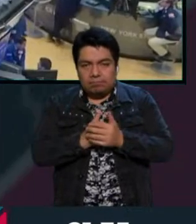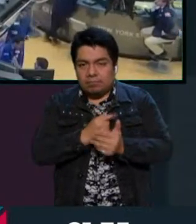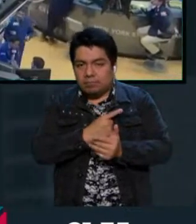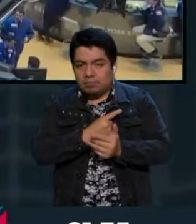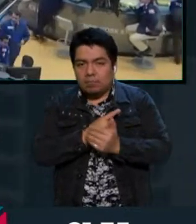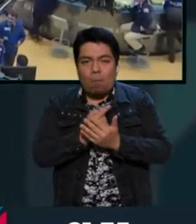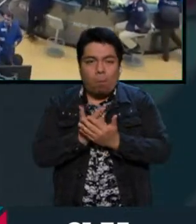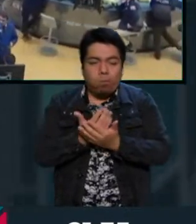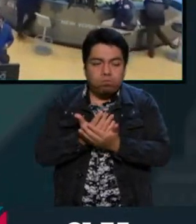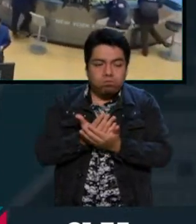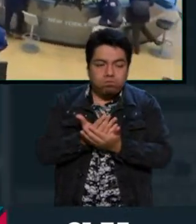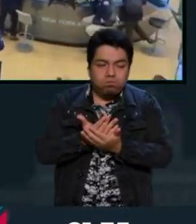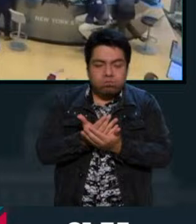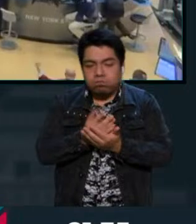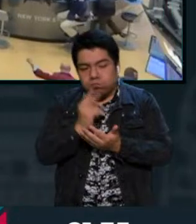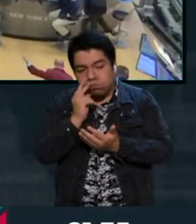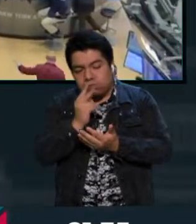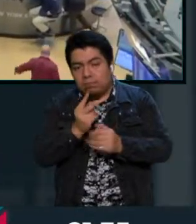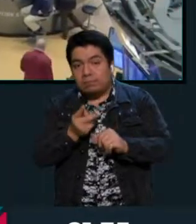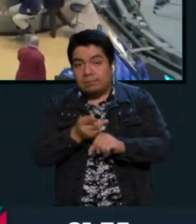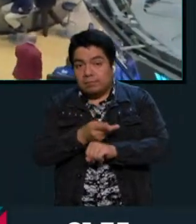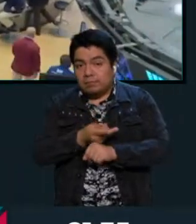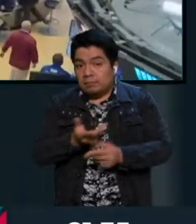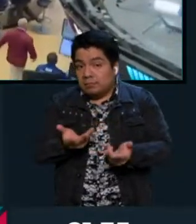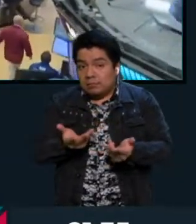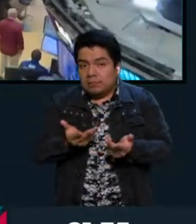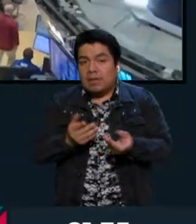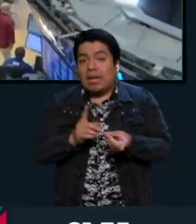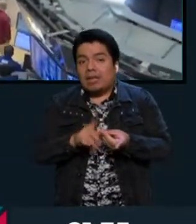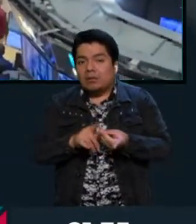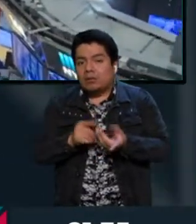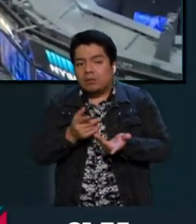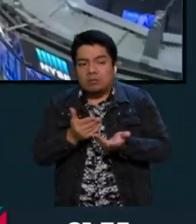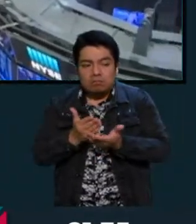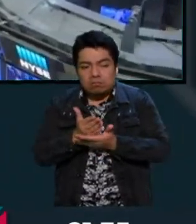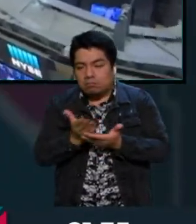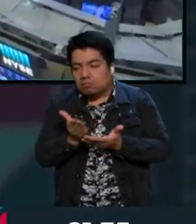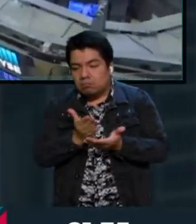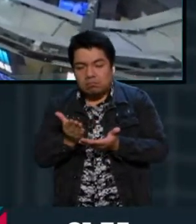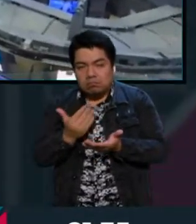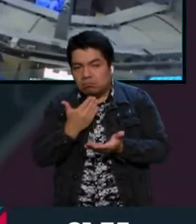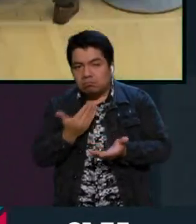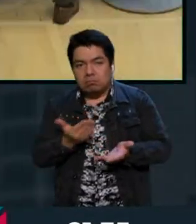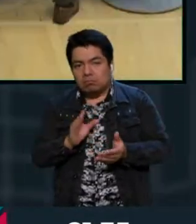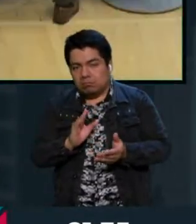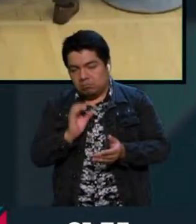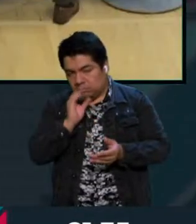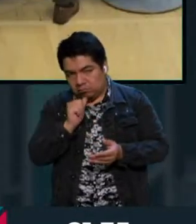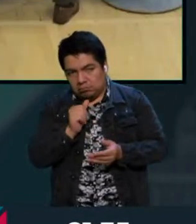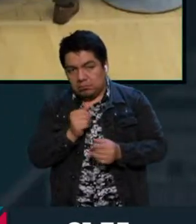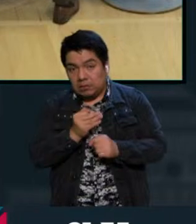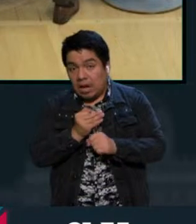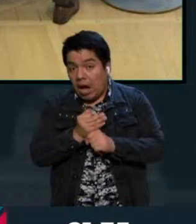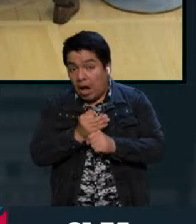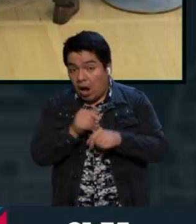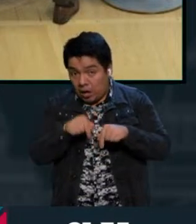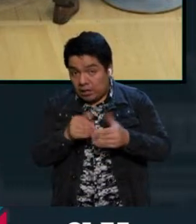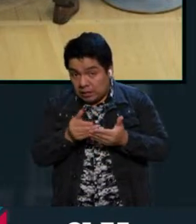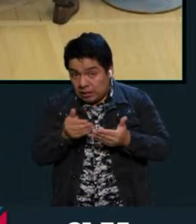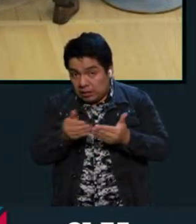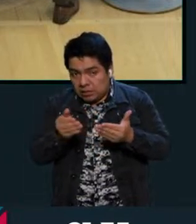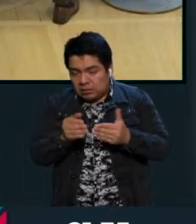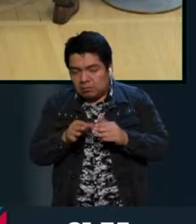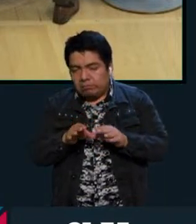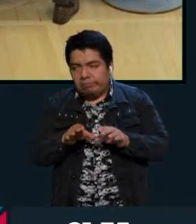la expectativa porque no sabemos todavía la dirección que esto va a tomar. Sin embargo, insisto, de momento no es que